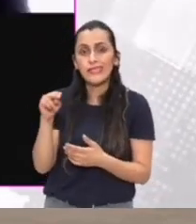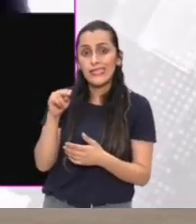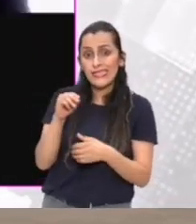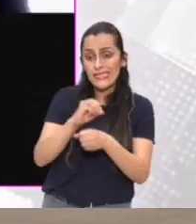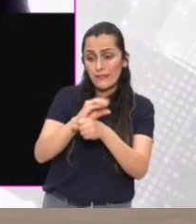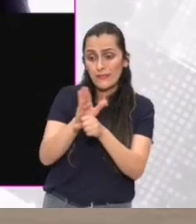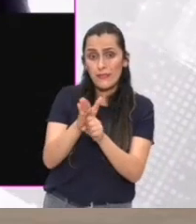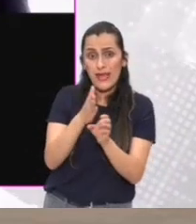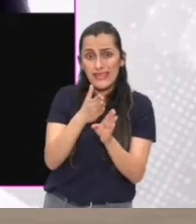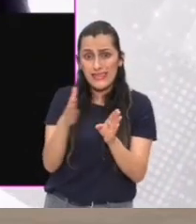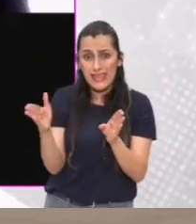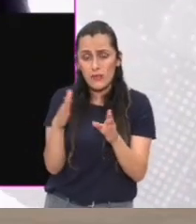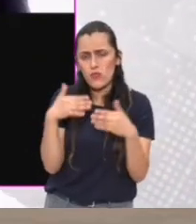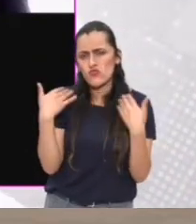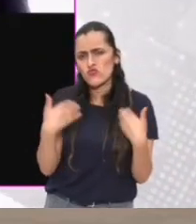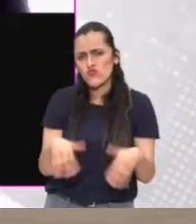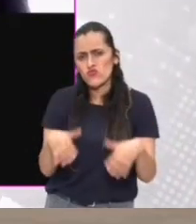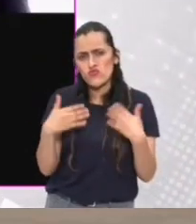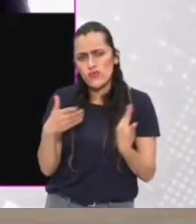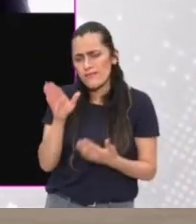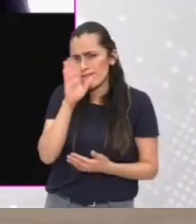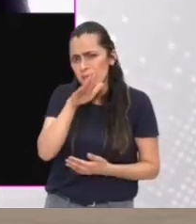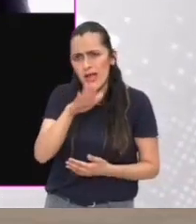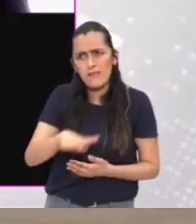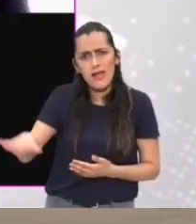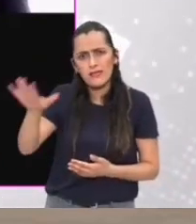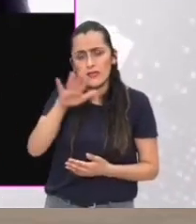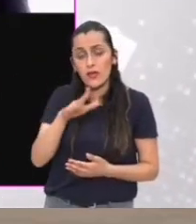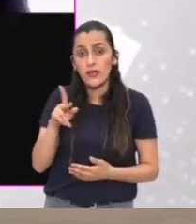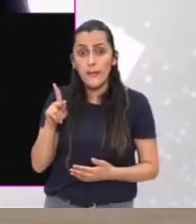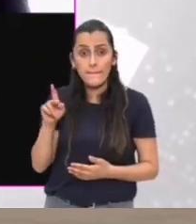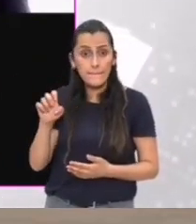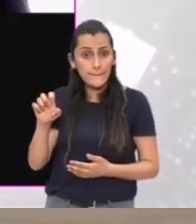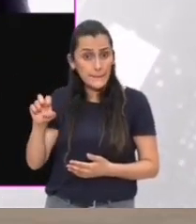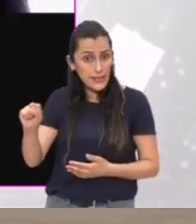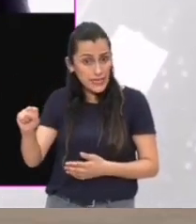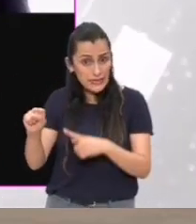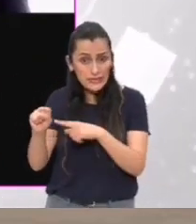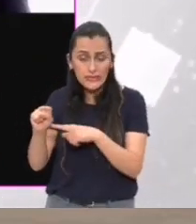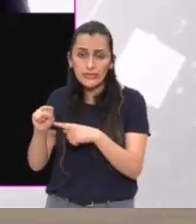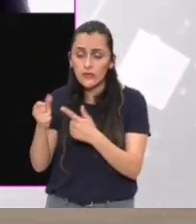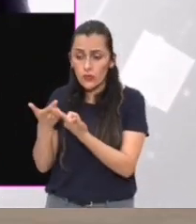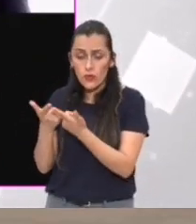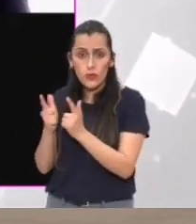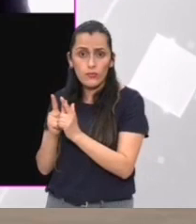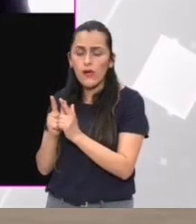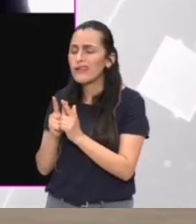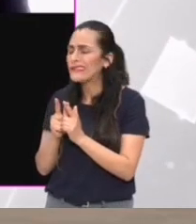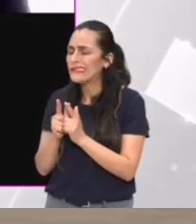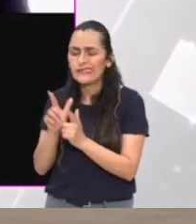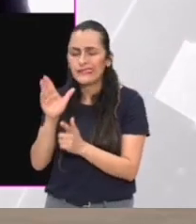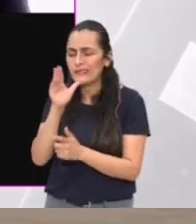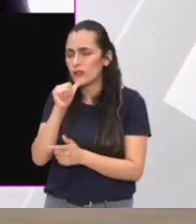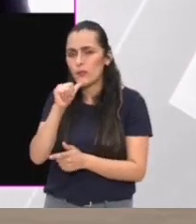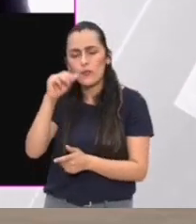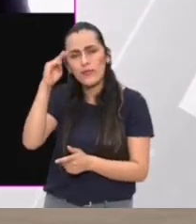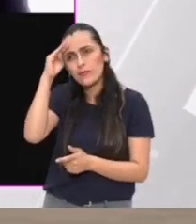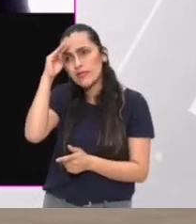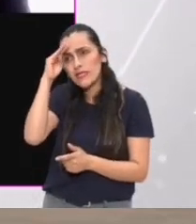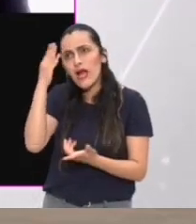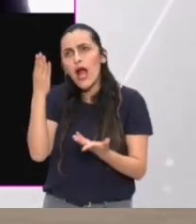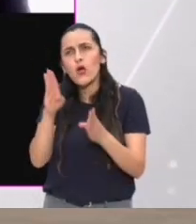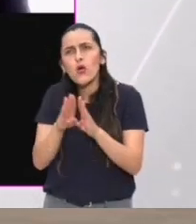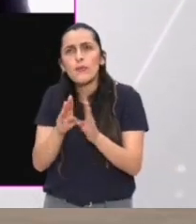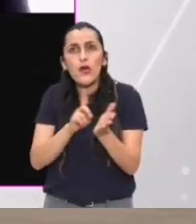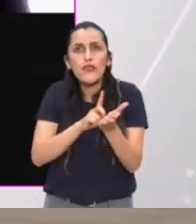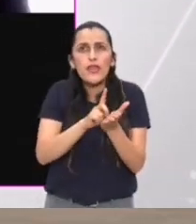afectando mucho. ¿Qué sucede hoy por hoy? Para el PES no se puede entender el derecho a la salud sin un presupuesto que